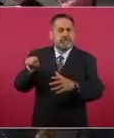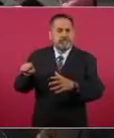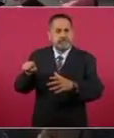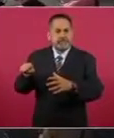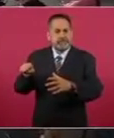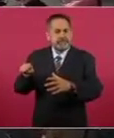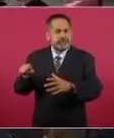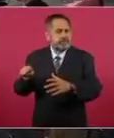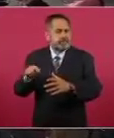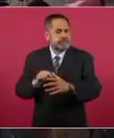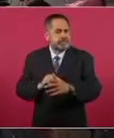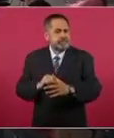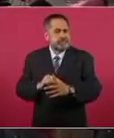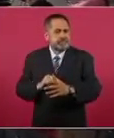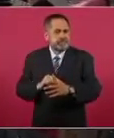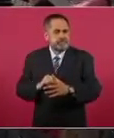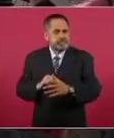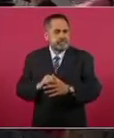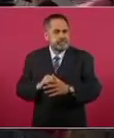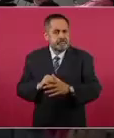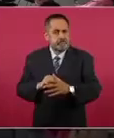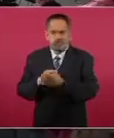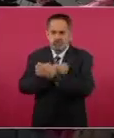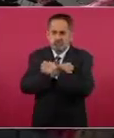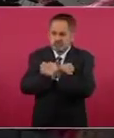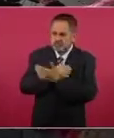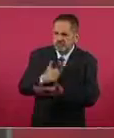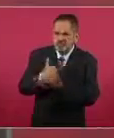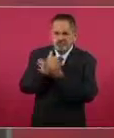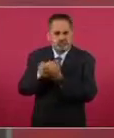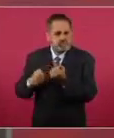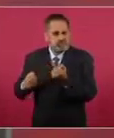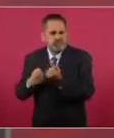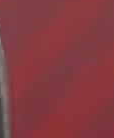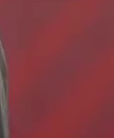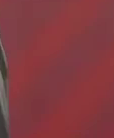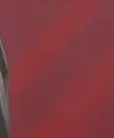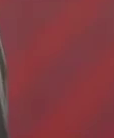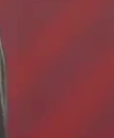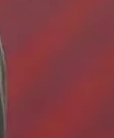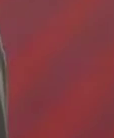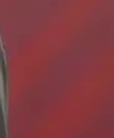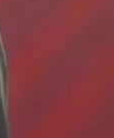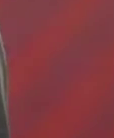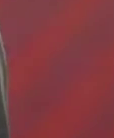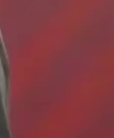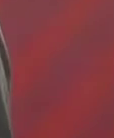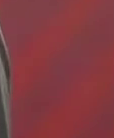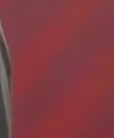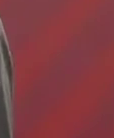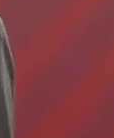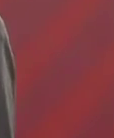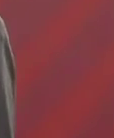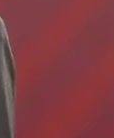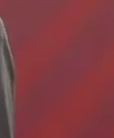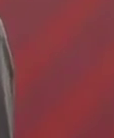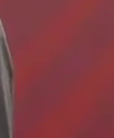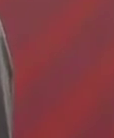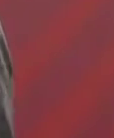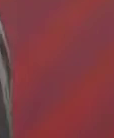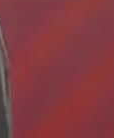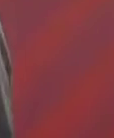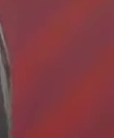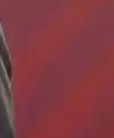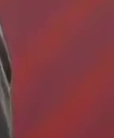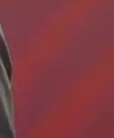pues la base para la educación pública y ya sabemos la importancia de la educación